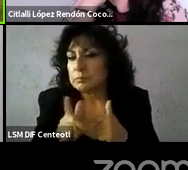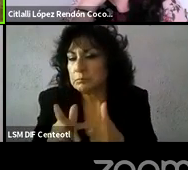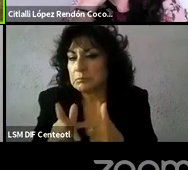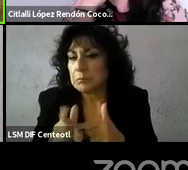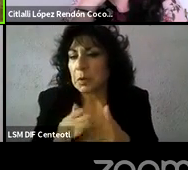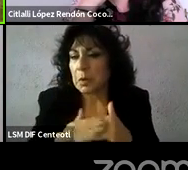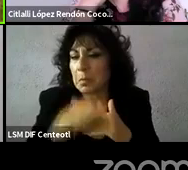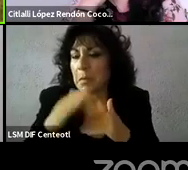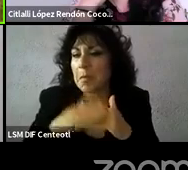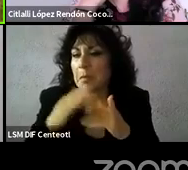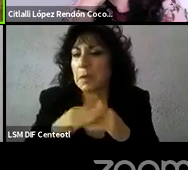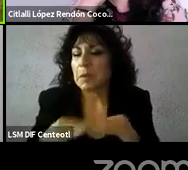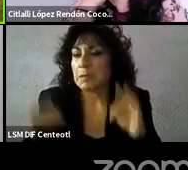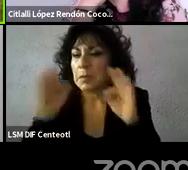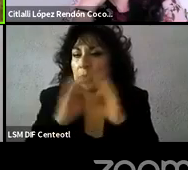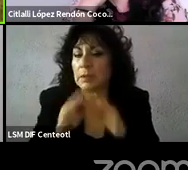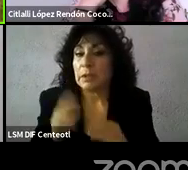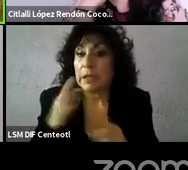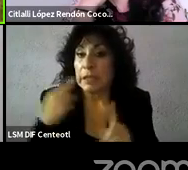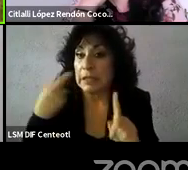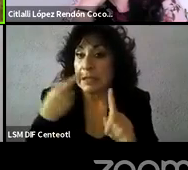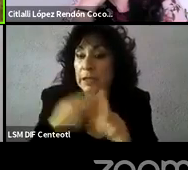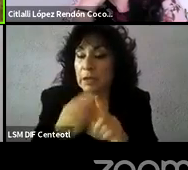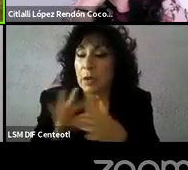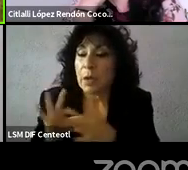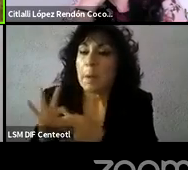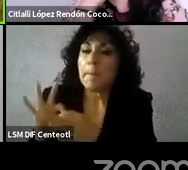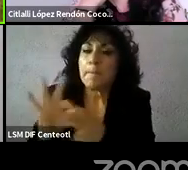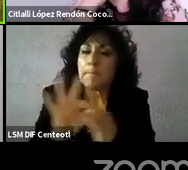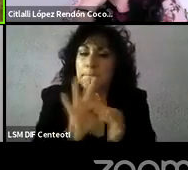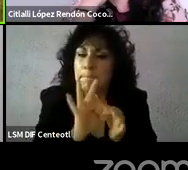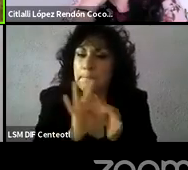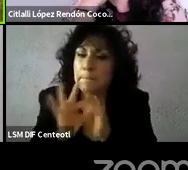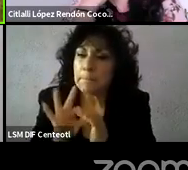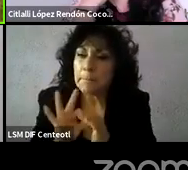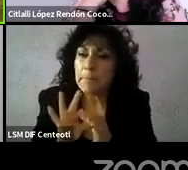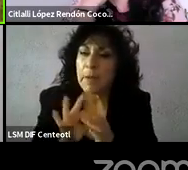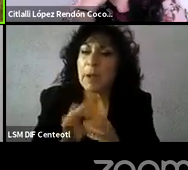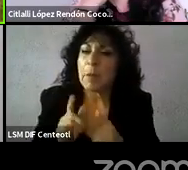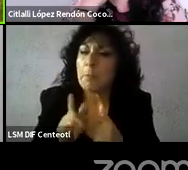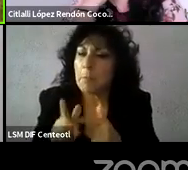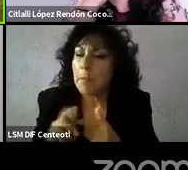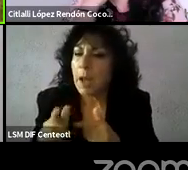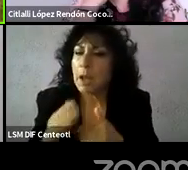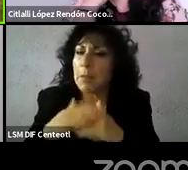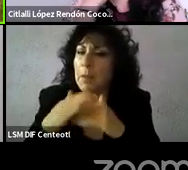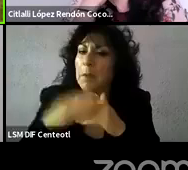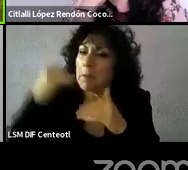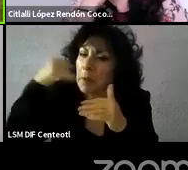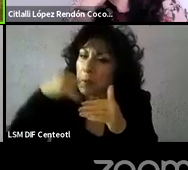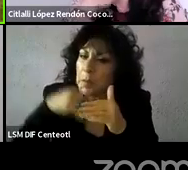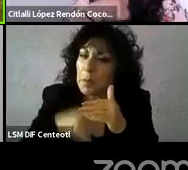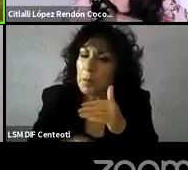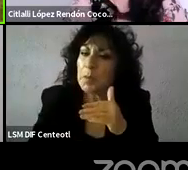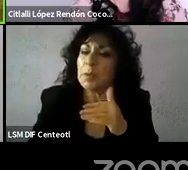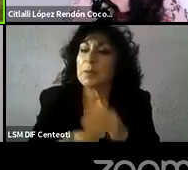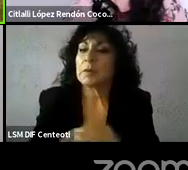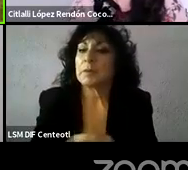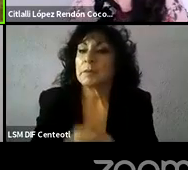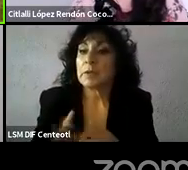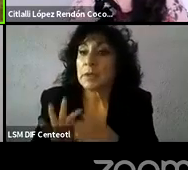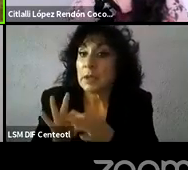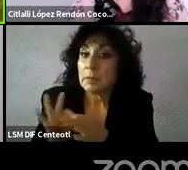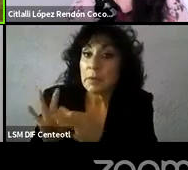es realmente podernos vincular con lo estructural y cada vez irnos más profundo, ¿no? Pienso desde vincularnos con